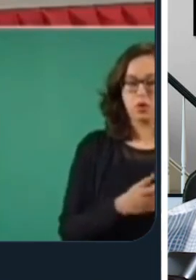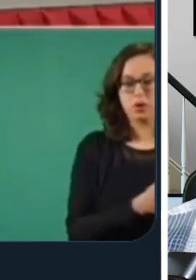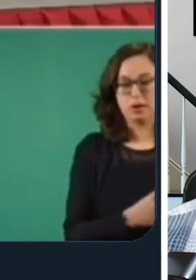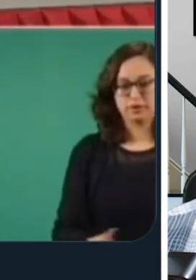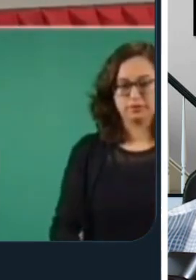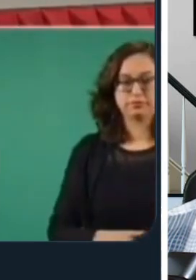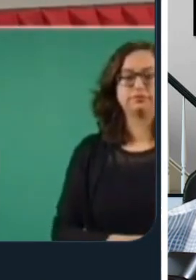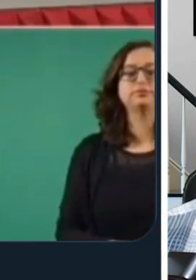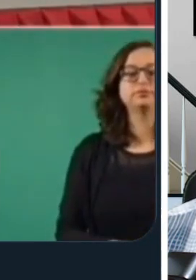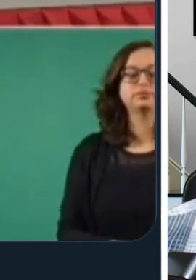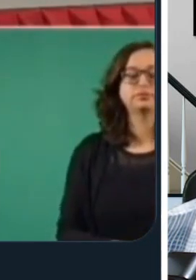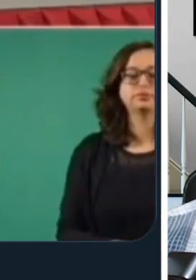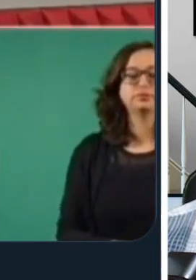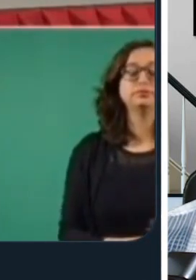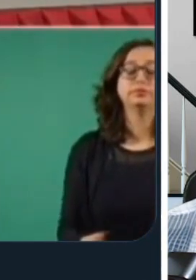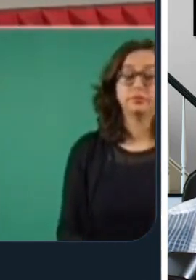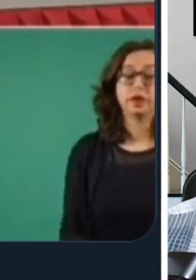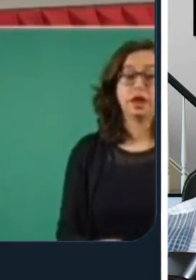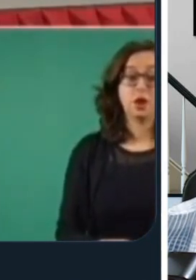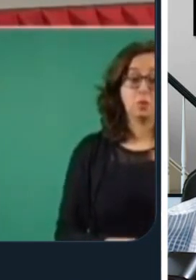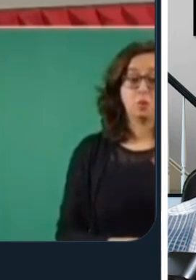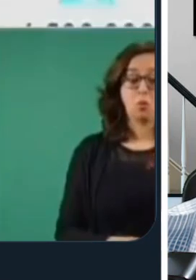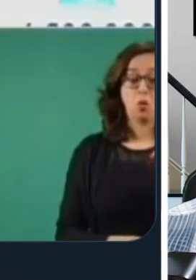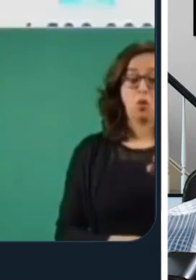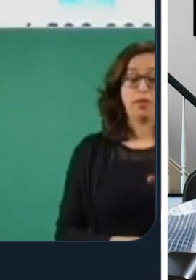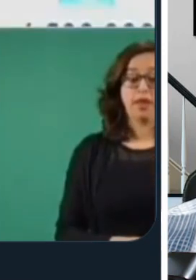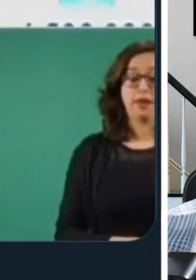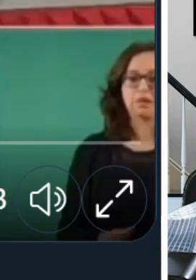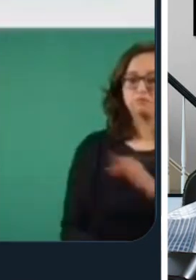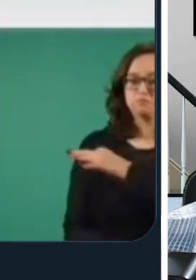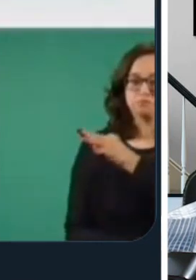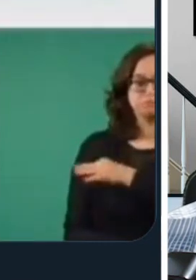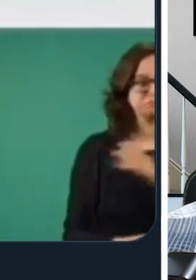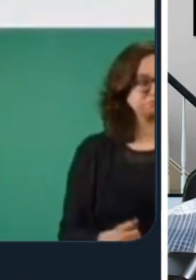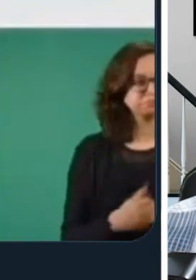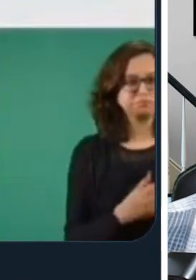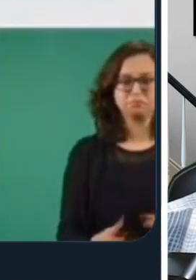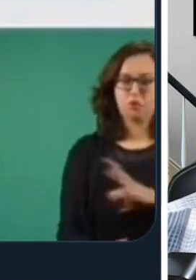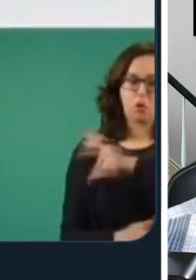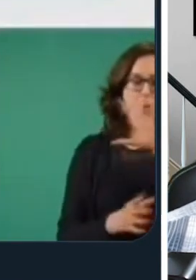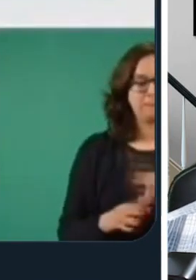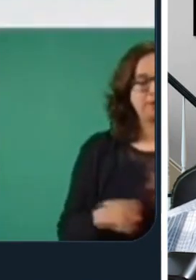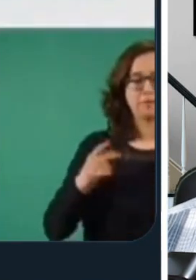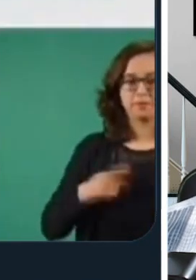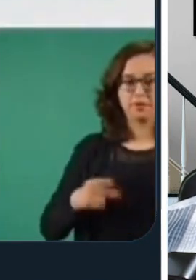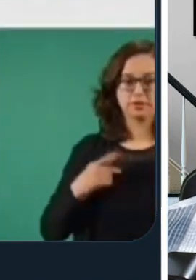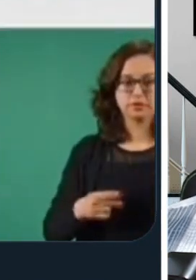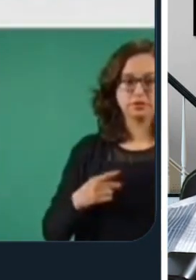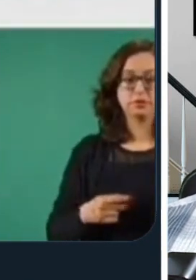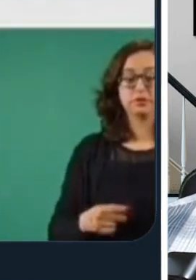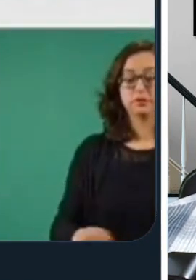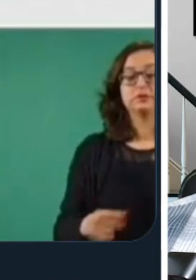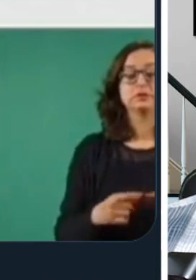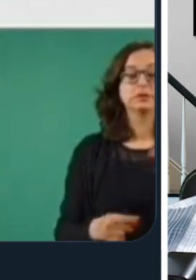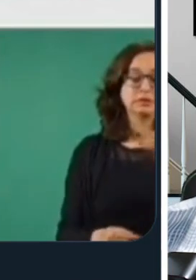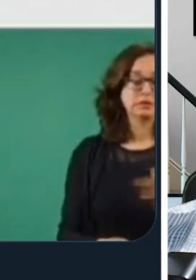a otros países de América Latina. Vamos a escuchar al canciller Marcelo Ebrard. Vamos a rebasar 120 millones de dosis